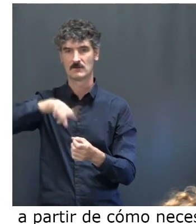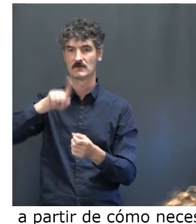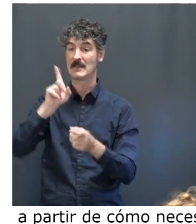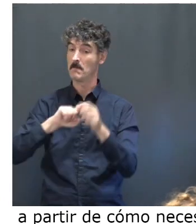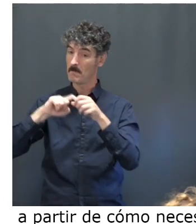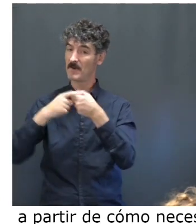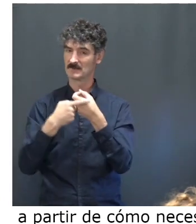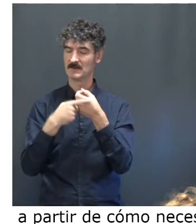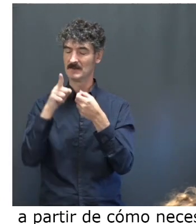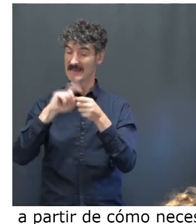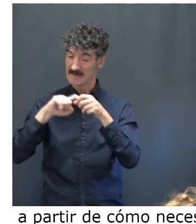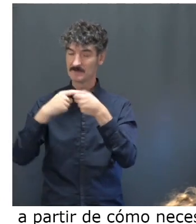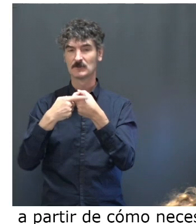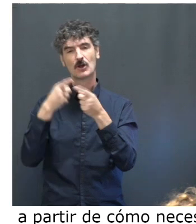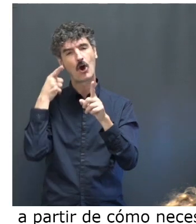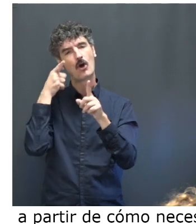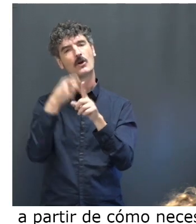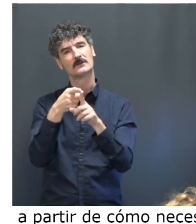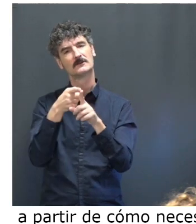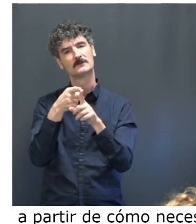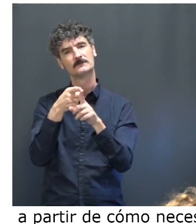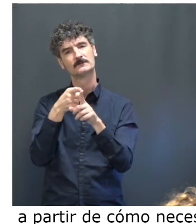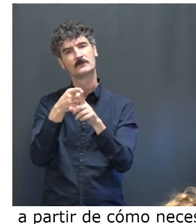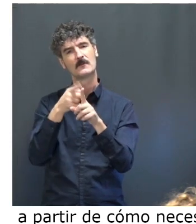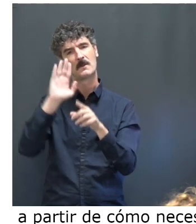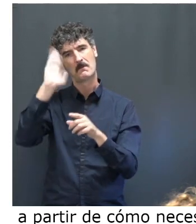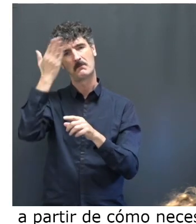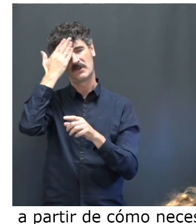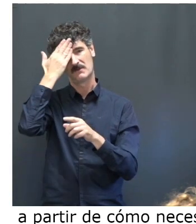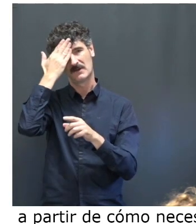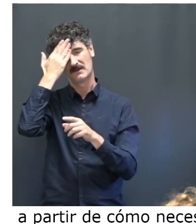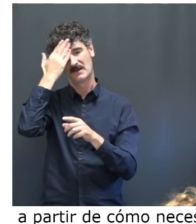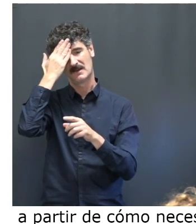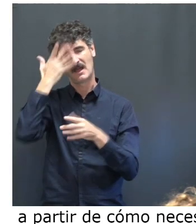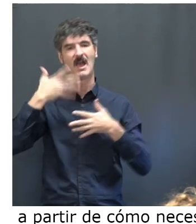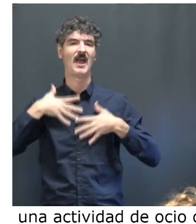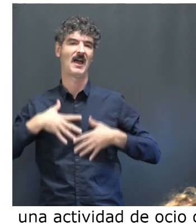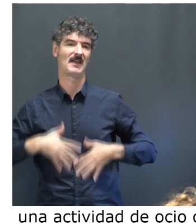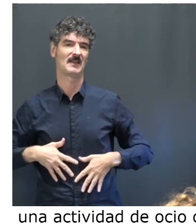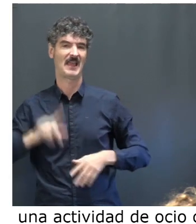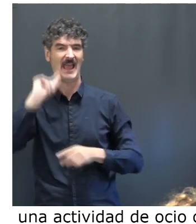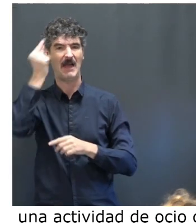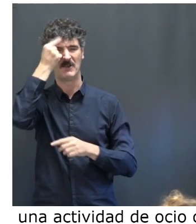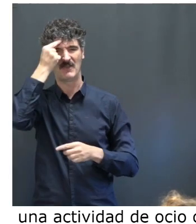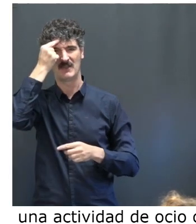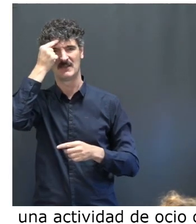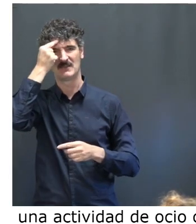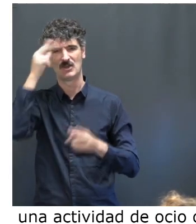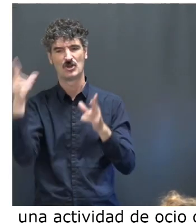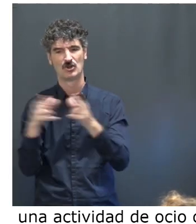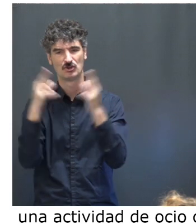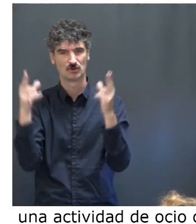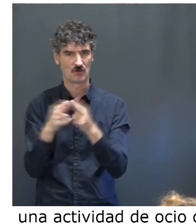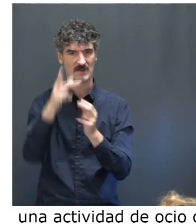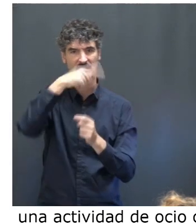poco el objetivo principal, más allá de adquirir evidentemente habilidades tanto sociales como